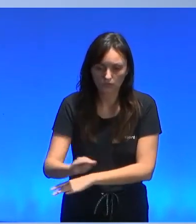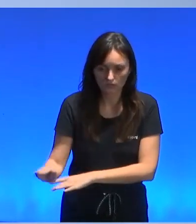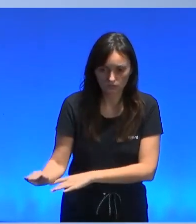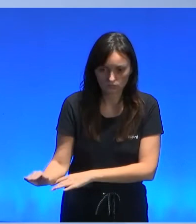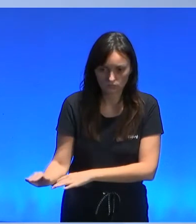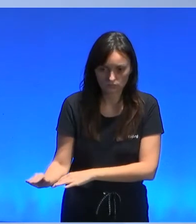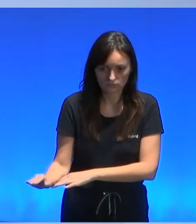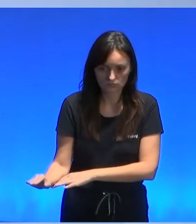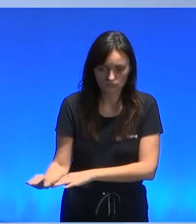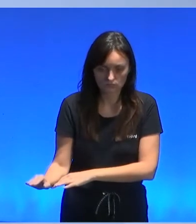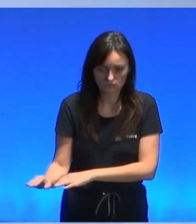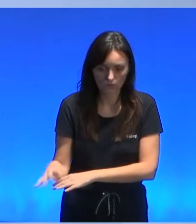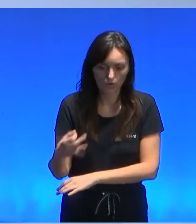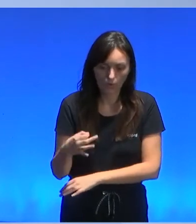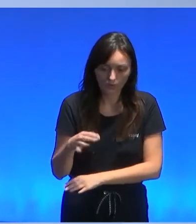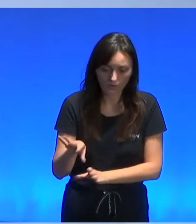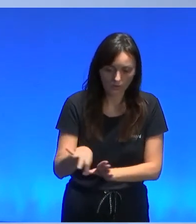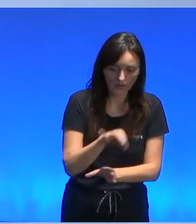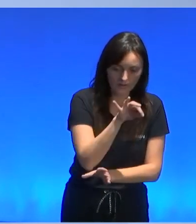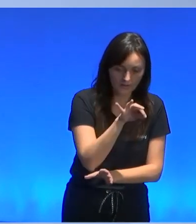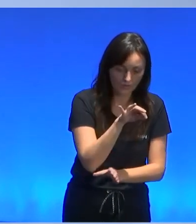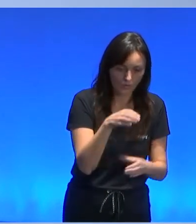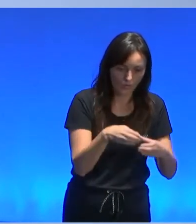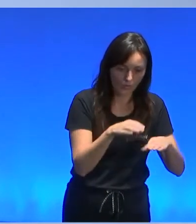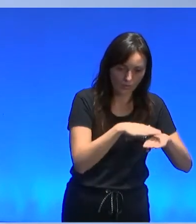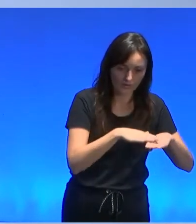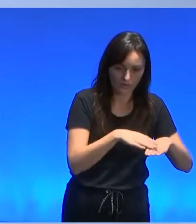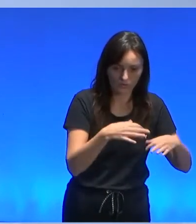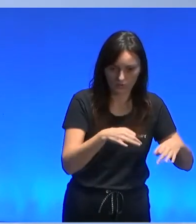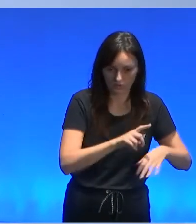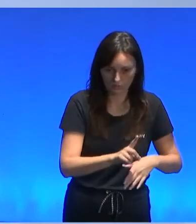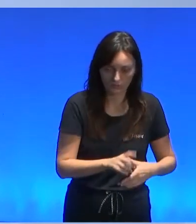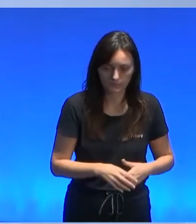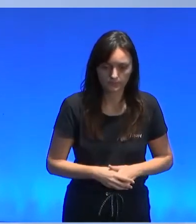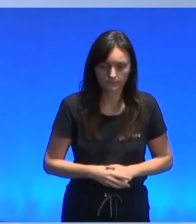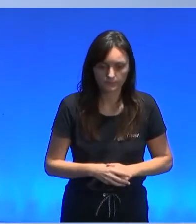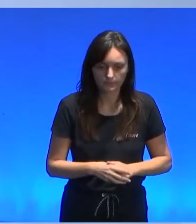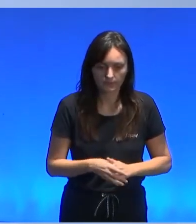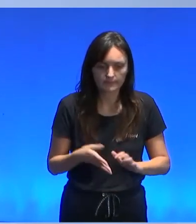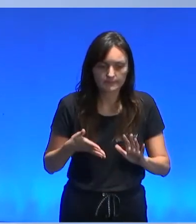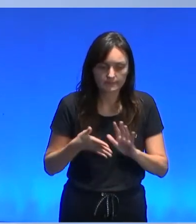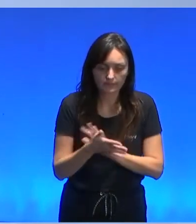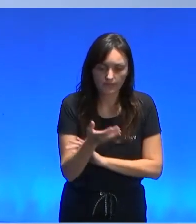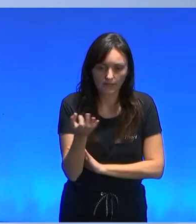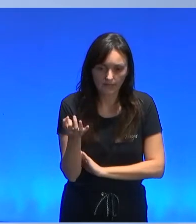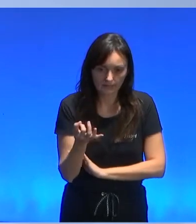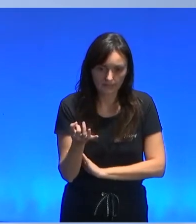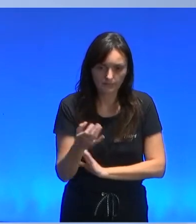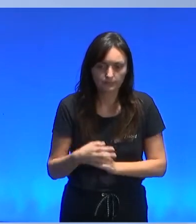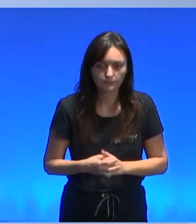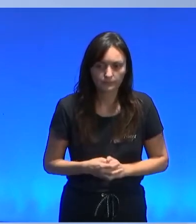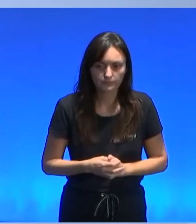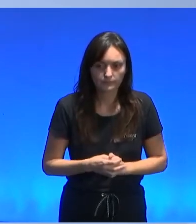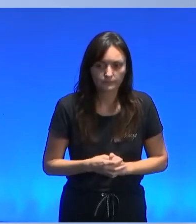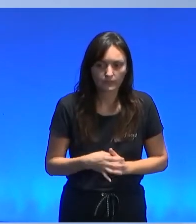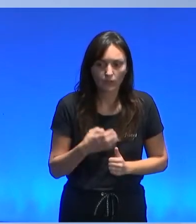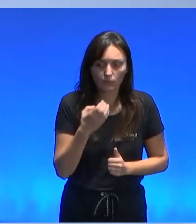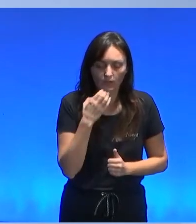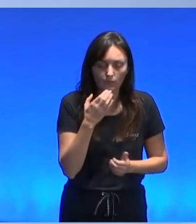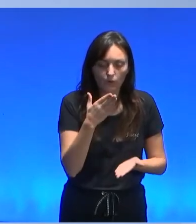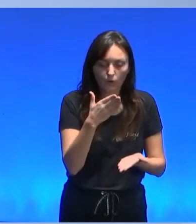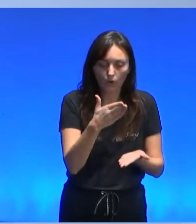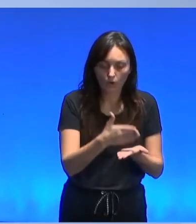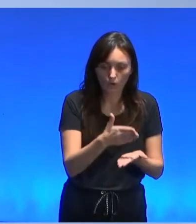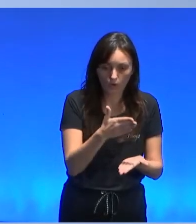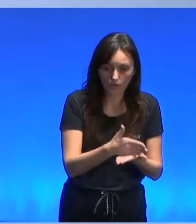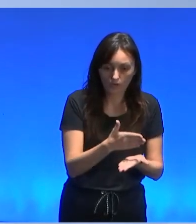van al consejo de los niños y de las niñas. ¿Qué significa? Significa, por ejemplo, que una escuela